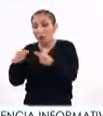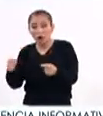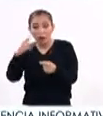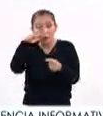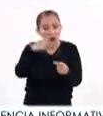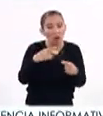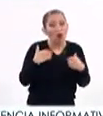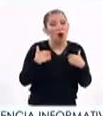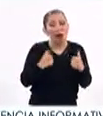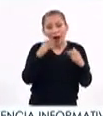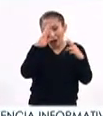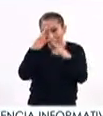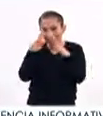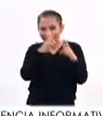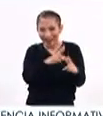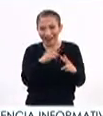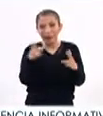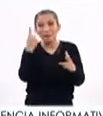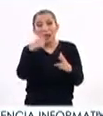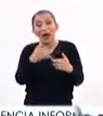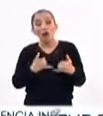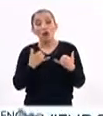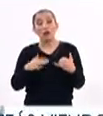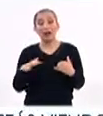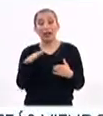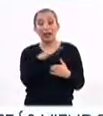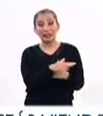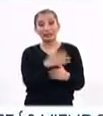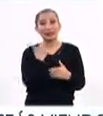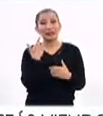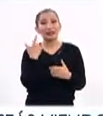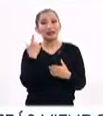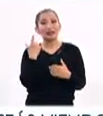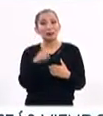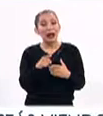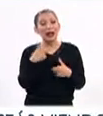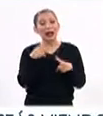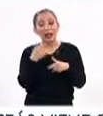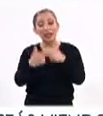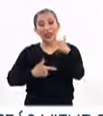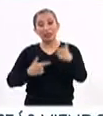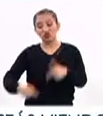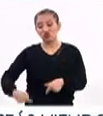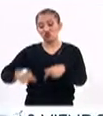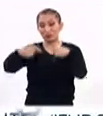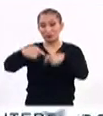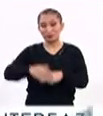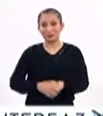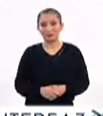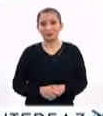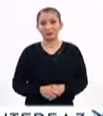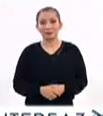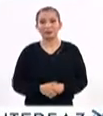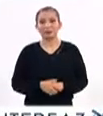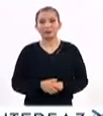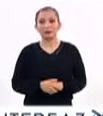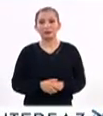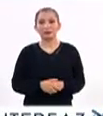Japón y México, especialmente para los jóvenes y para la siguiente generación. Claro, sin duda alguna.